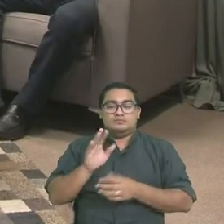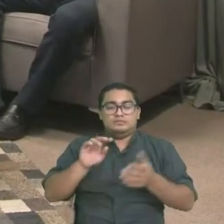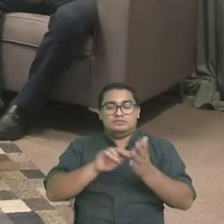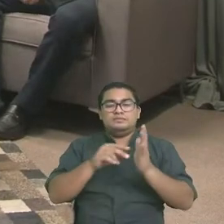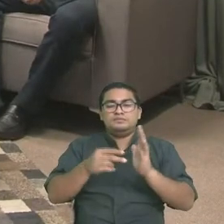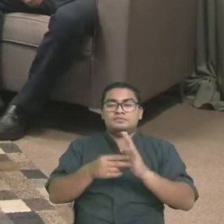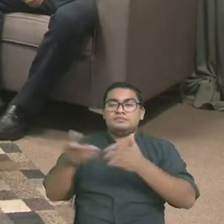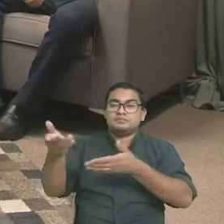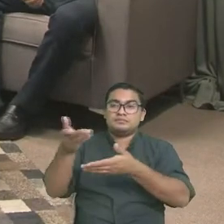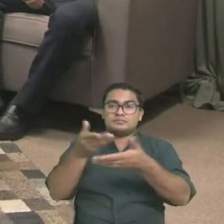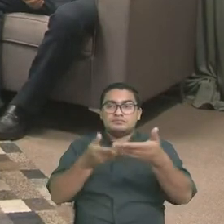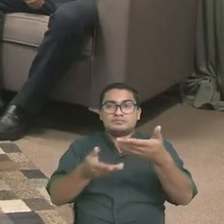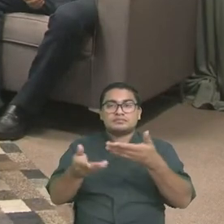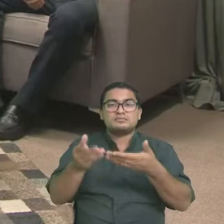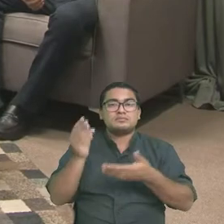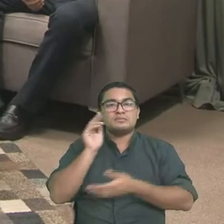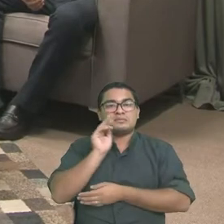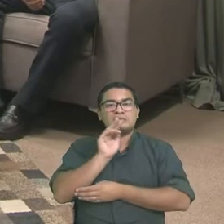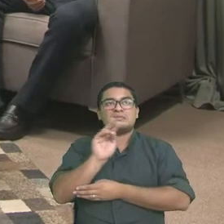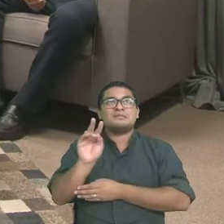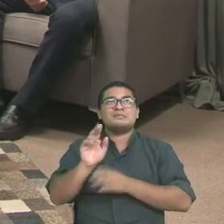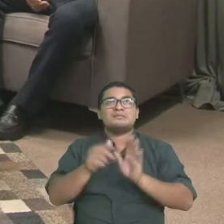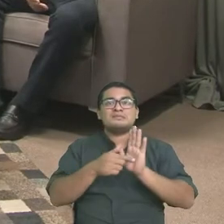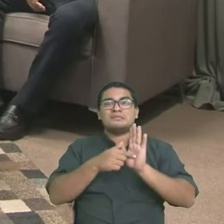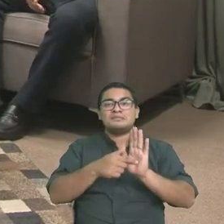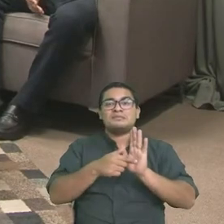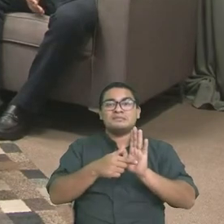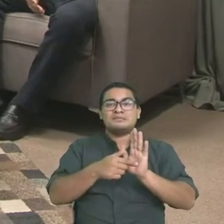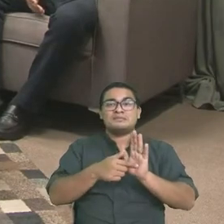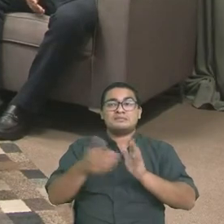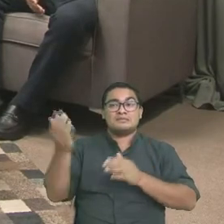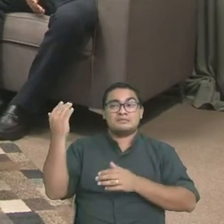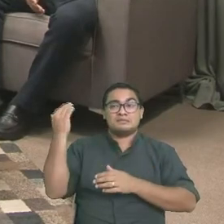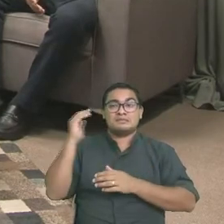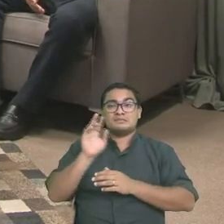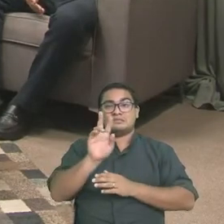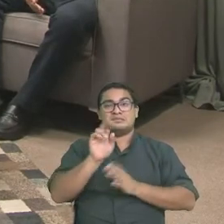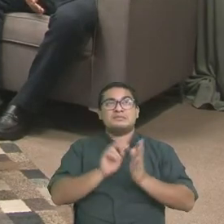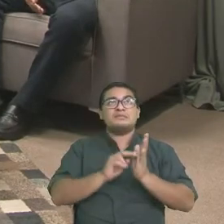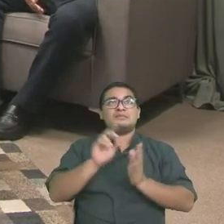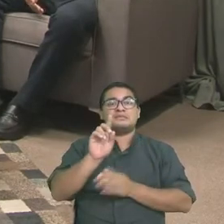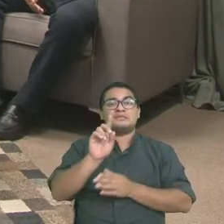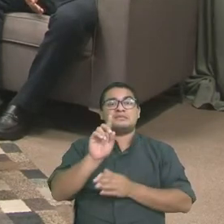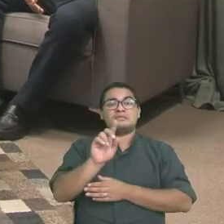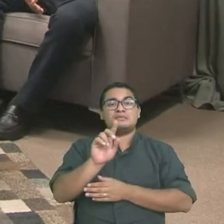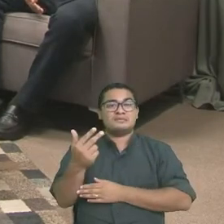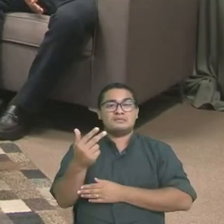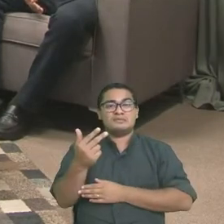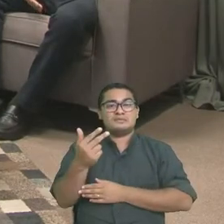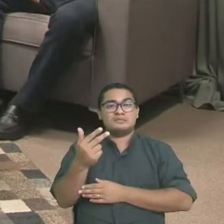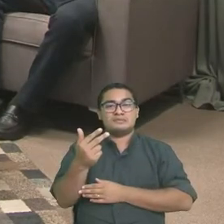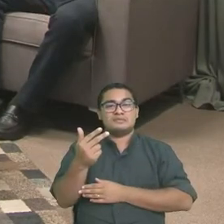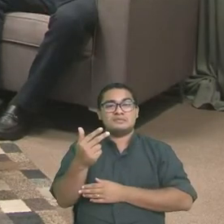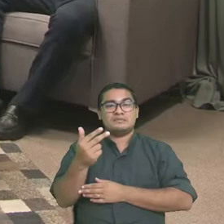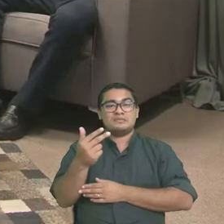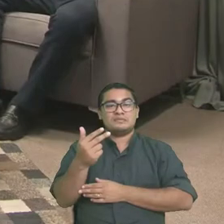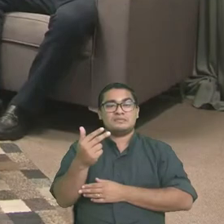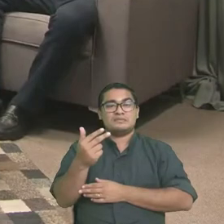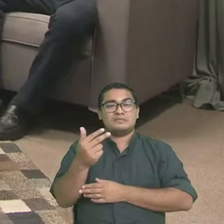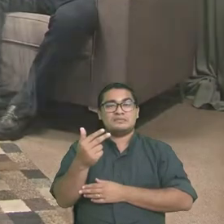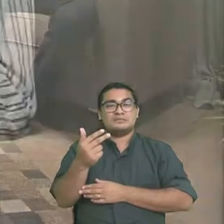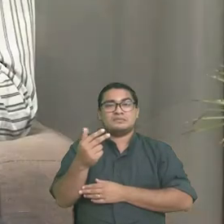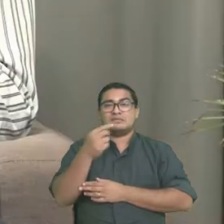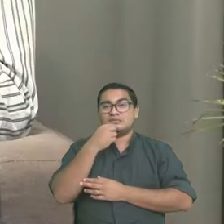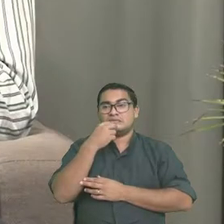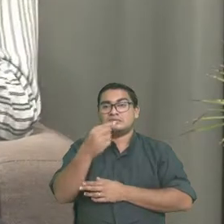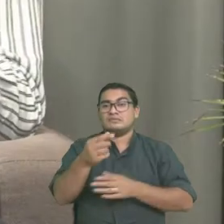confianza, lo vemos, por ejemplo, cuando el golpe fallido en el año 2018, aquí, como